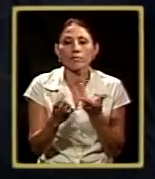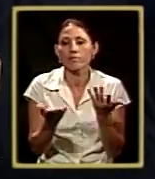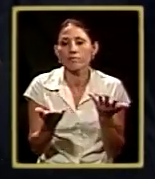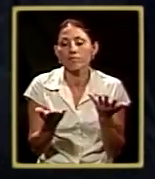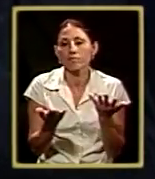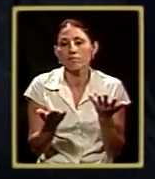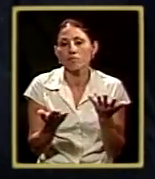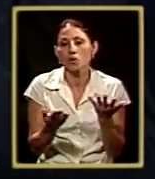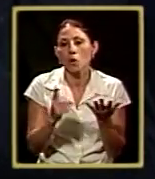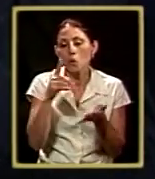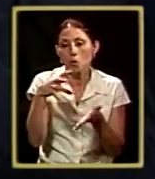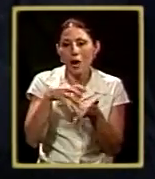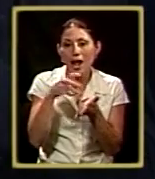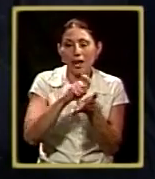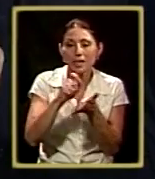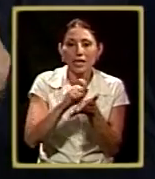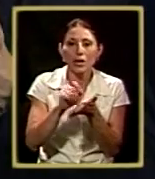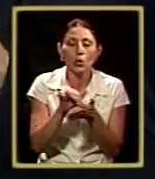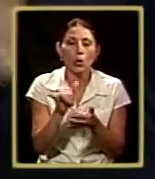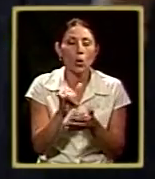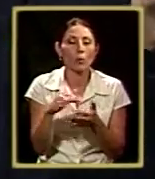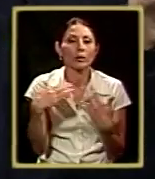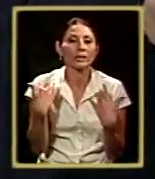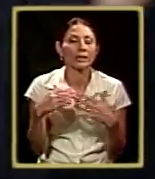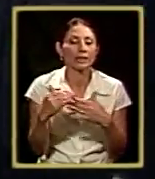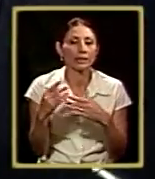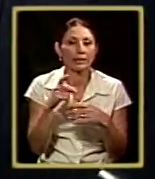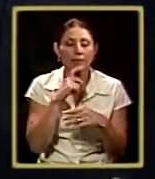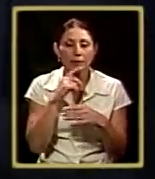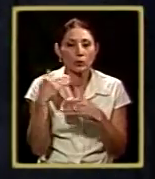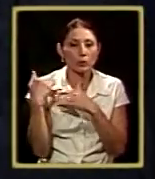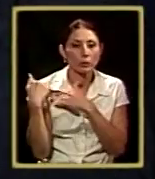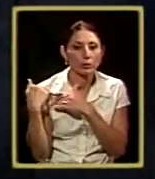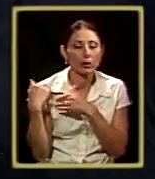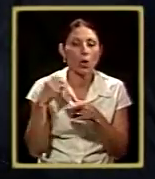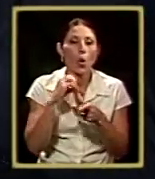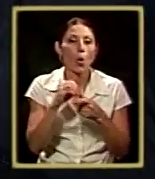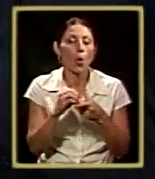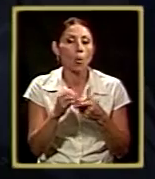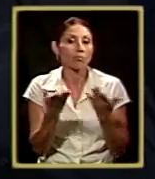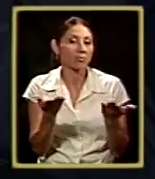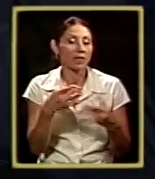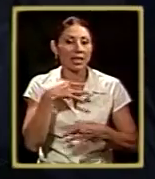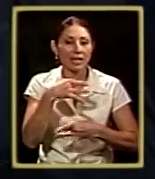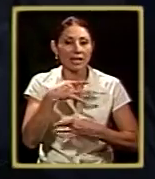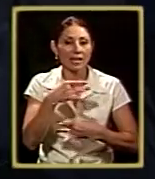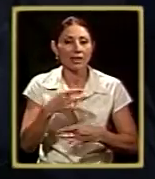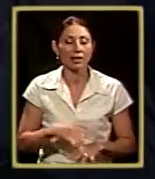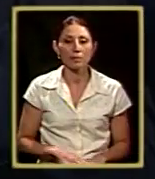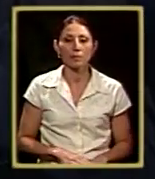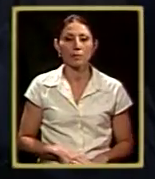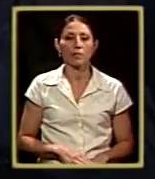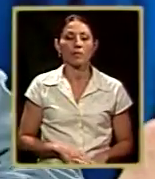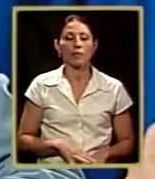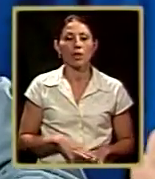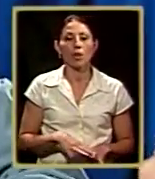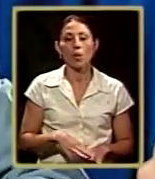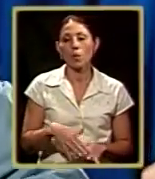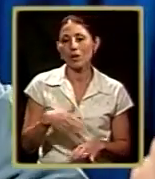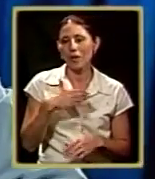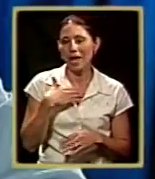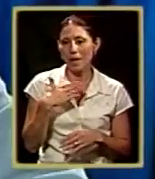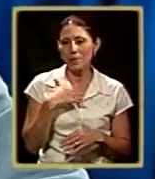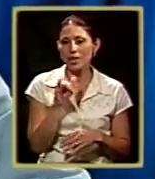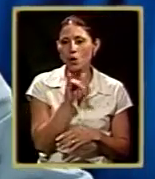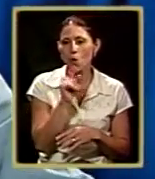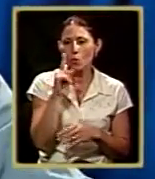les resultó como una cruz o que resultó de alguna manera interesante? Lo que me resultaba como una cruz en